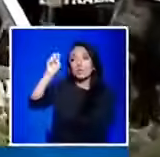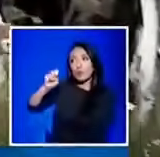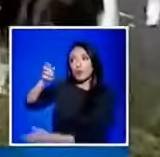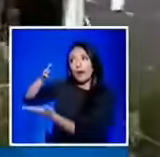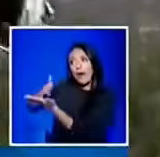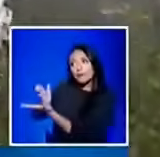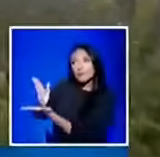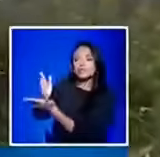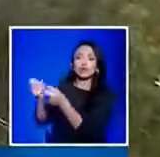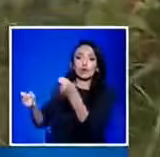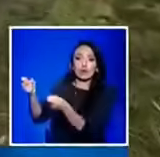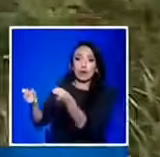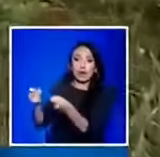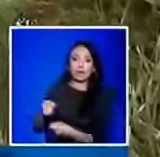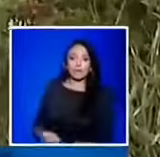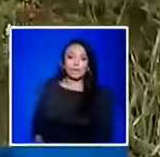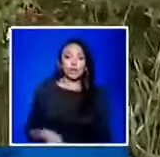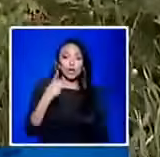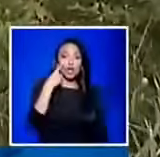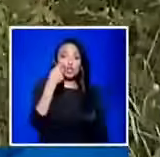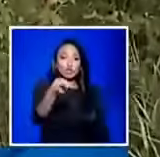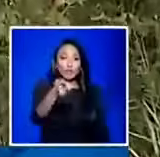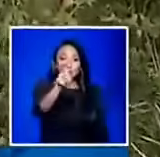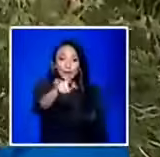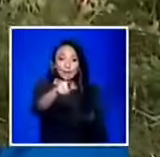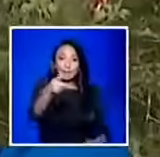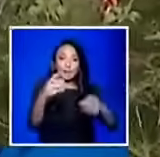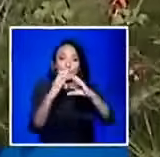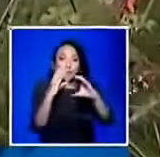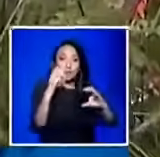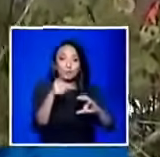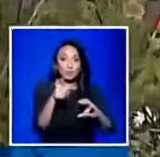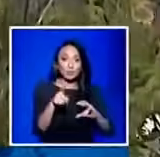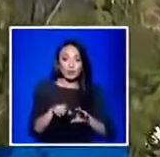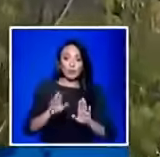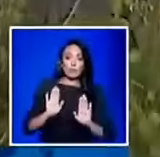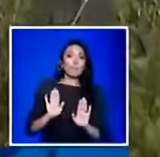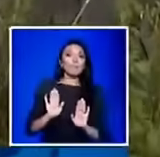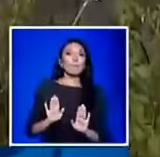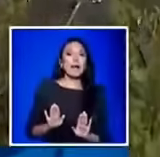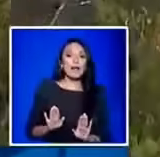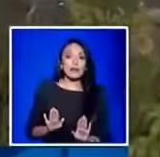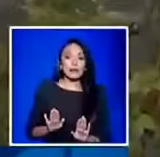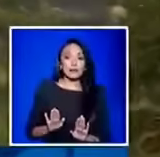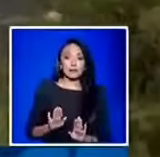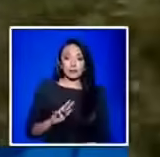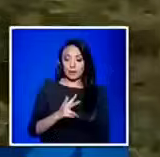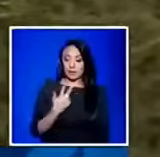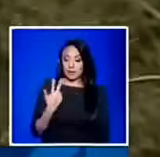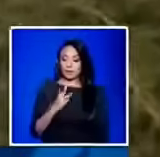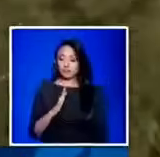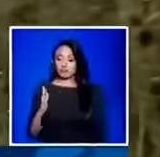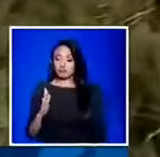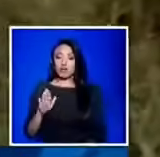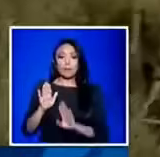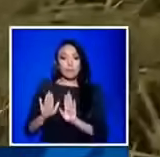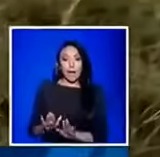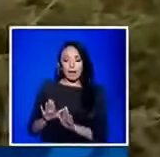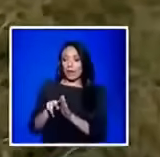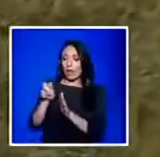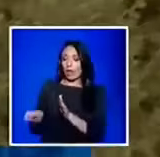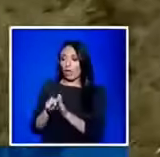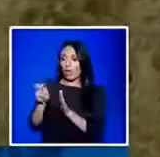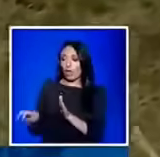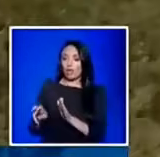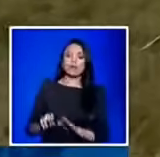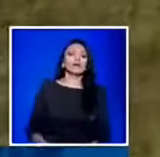los vehículos frenar. Como ustedes ven al momento, los vehículos o los buses paran básicamente en el tercer carril para poder dejar a la gente. Pues